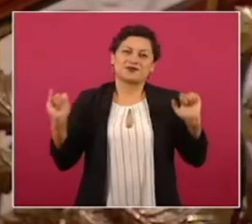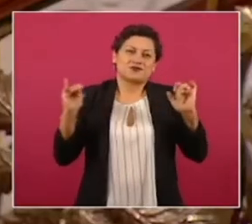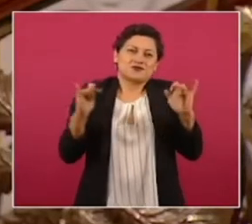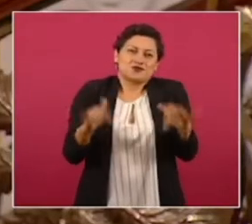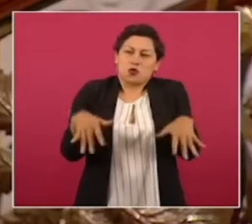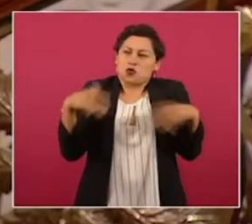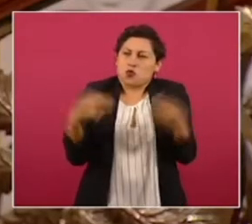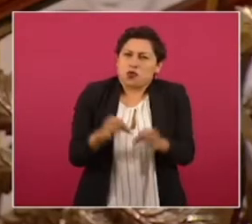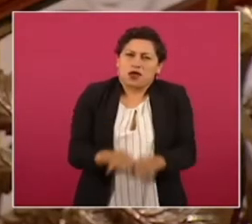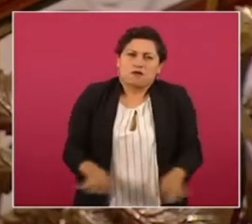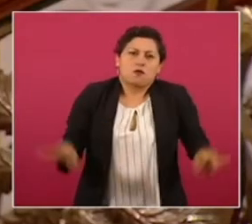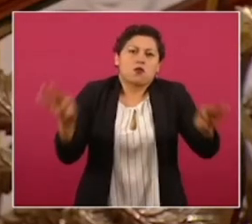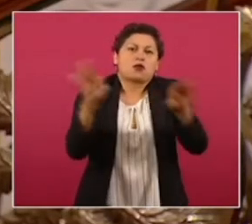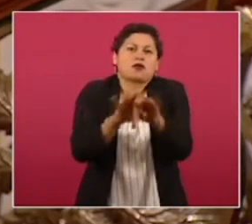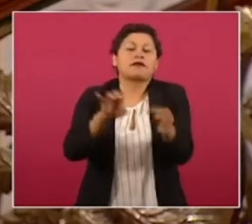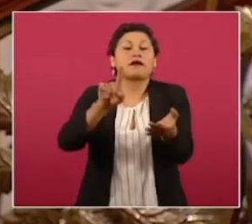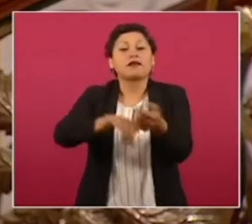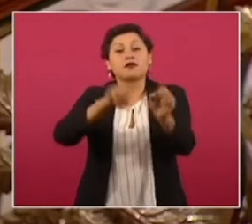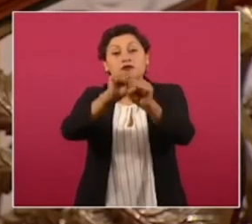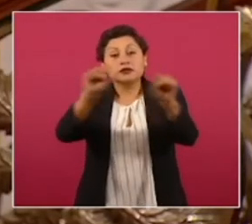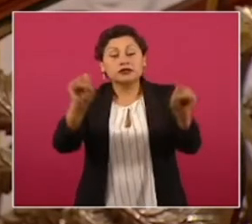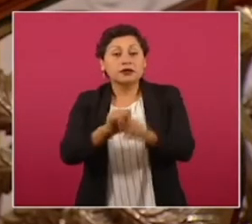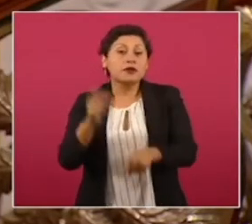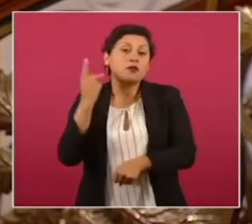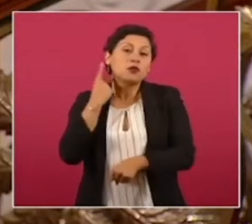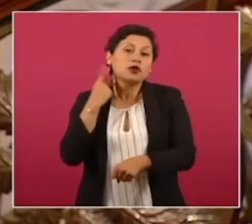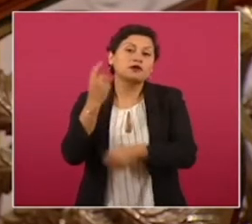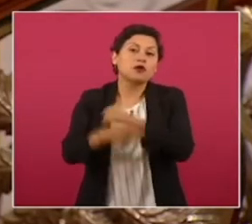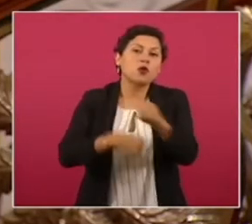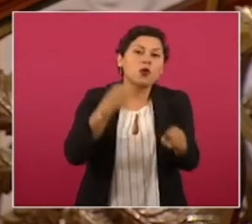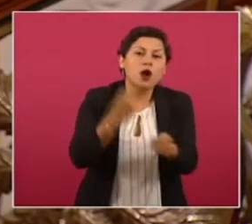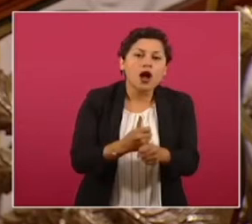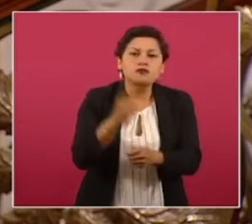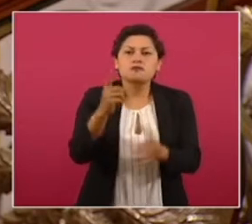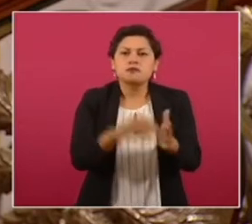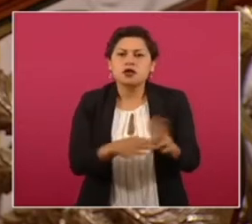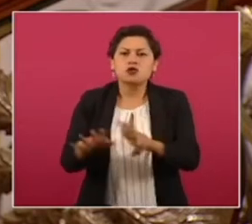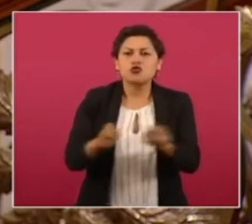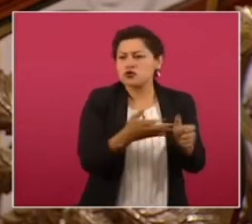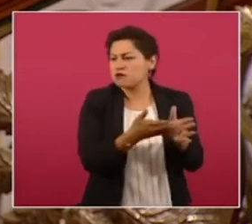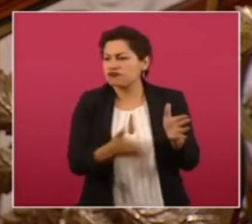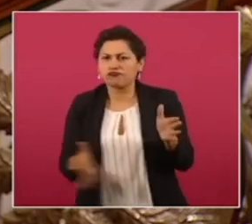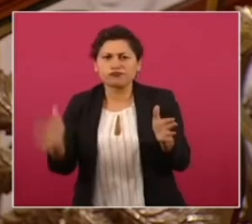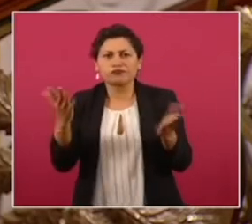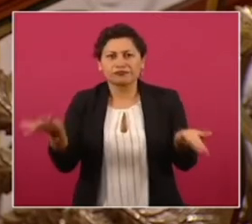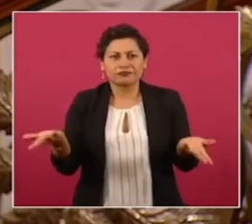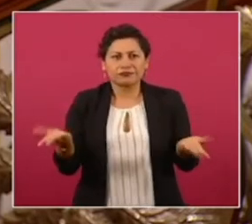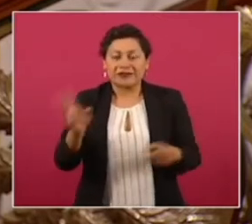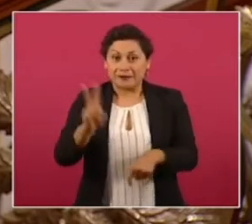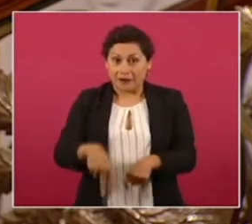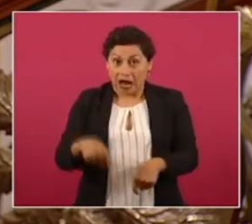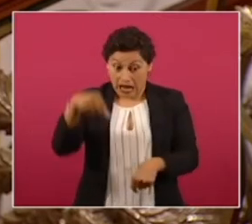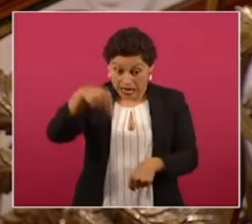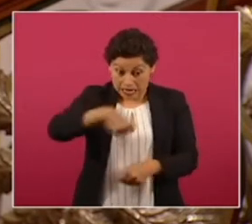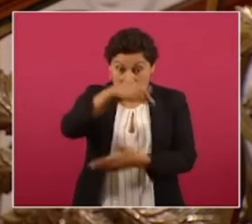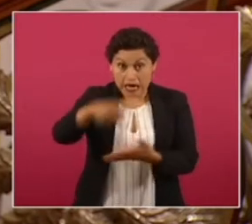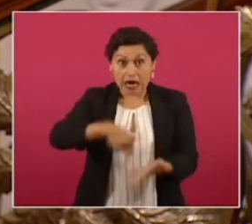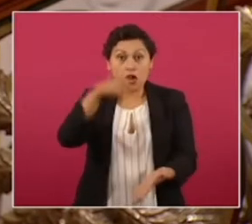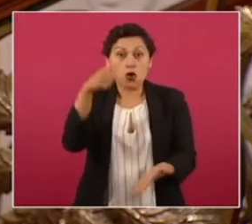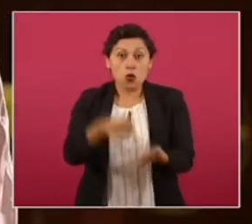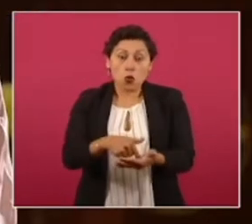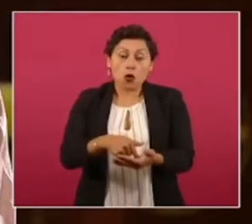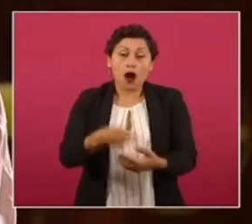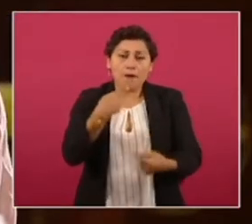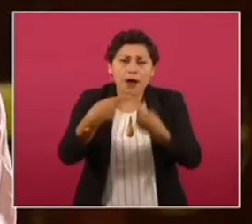estaban del sistema político mexicano del siglo XIX. Así, resonaron entre estos muros los ecos del fracaso